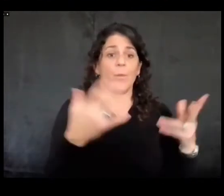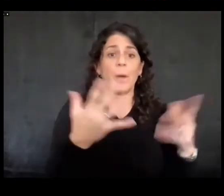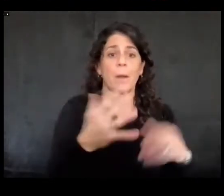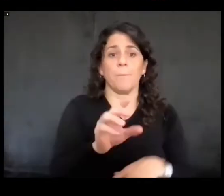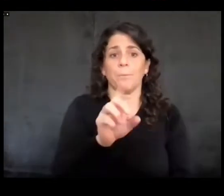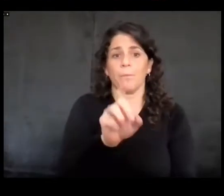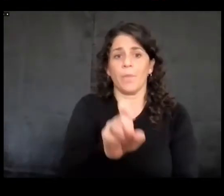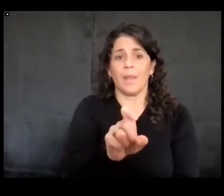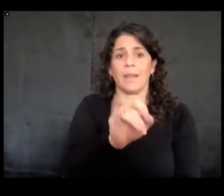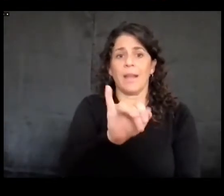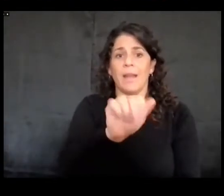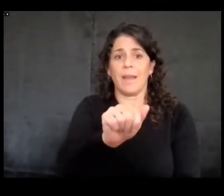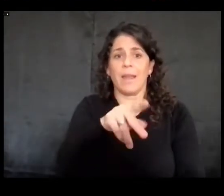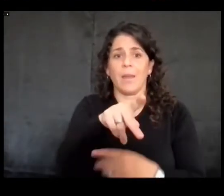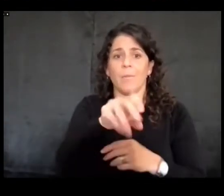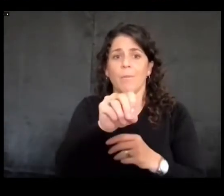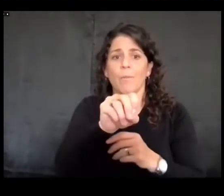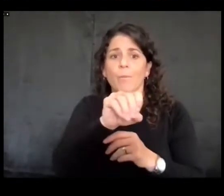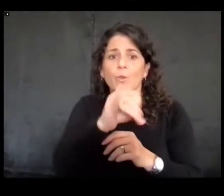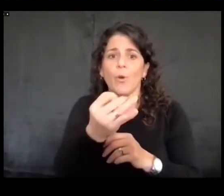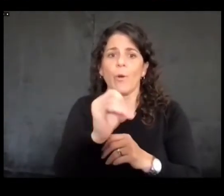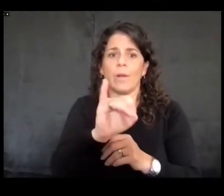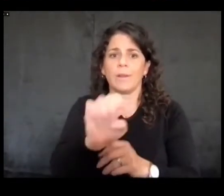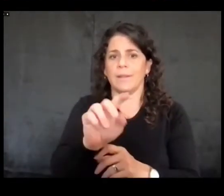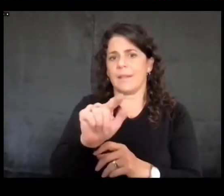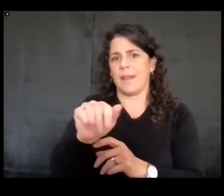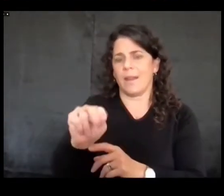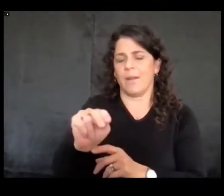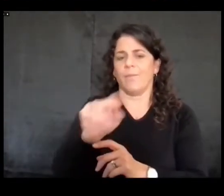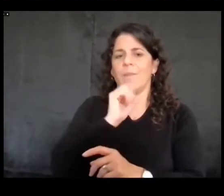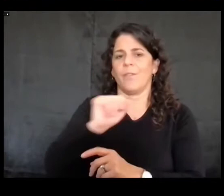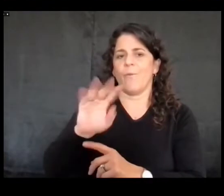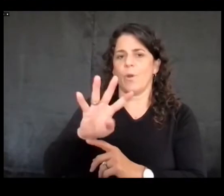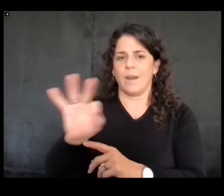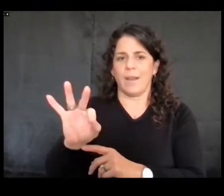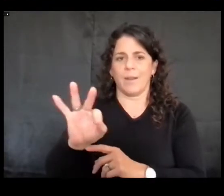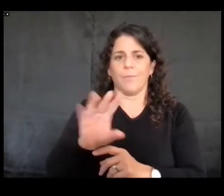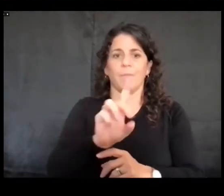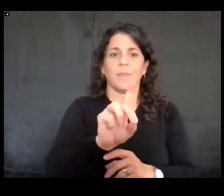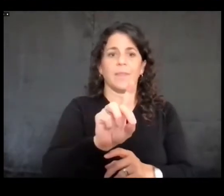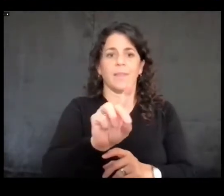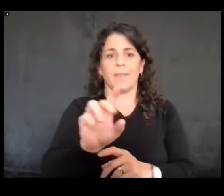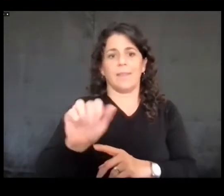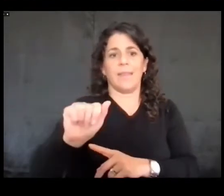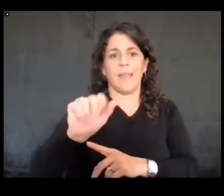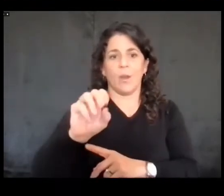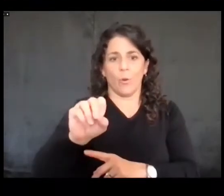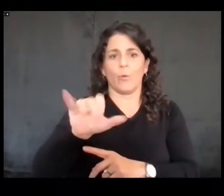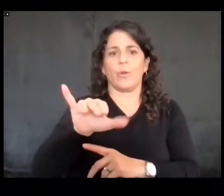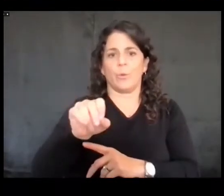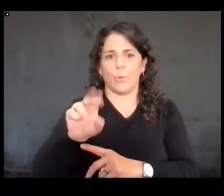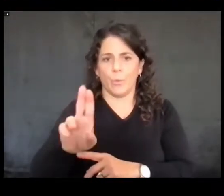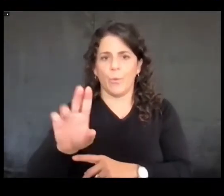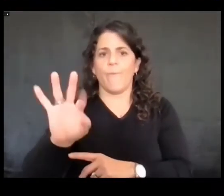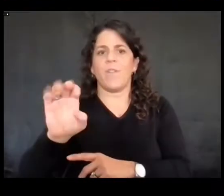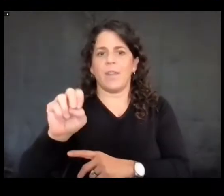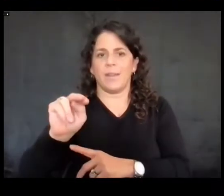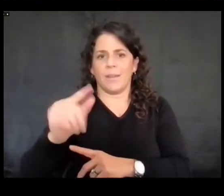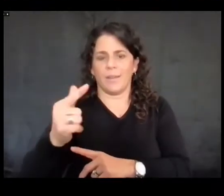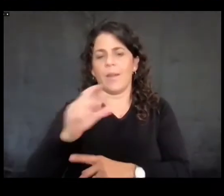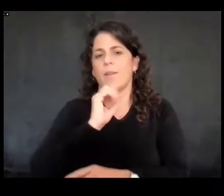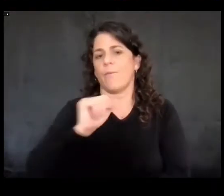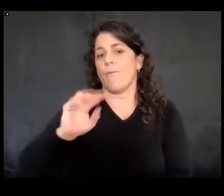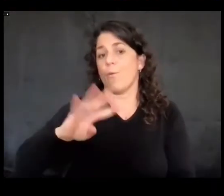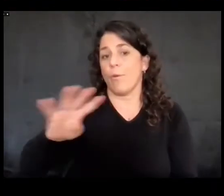time 49 años de su fin 44 años de lena